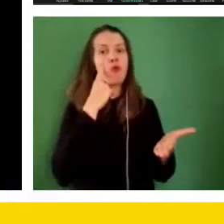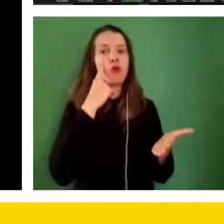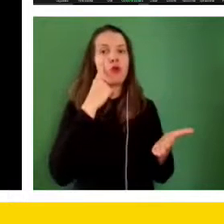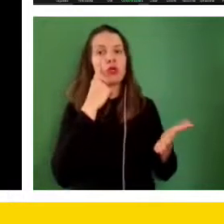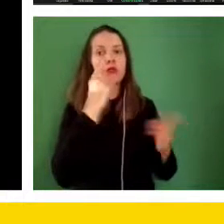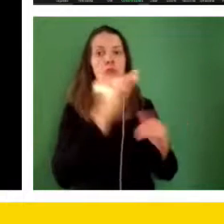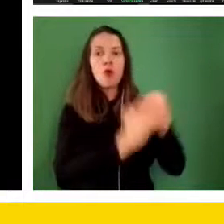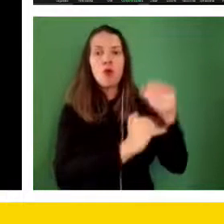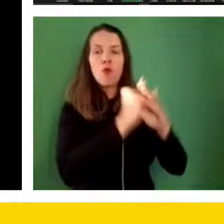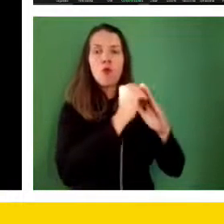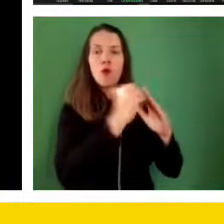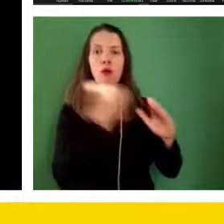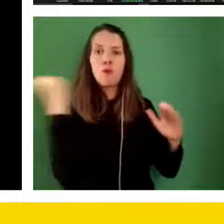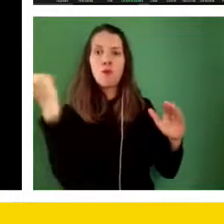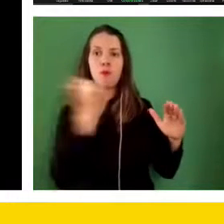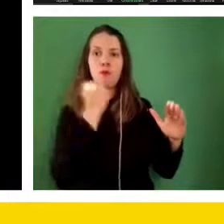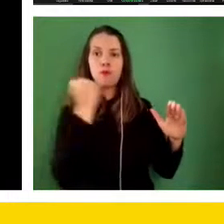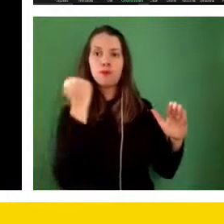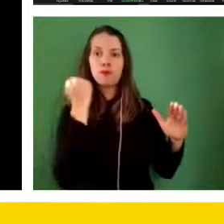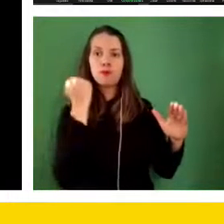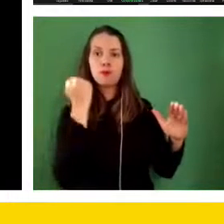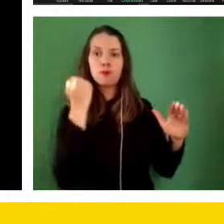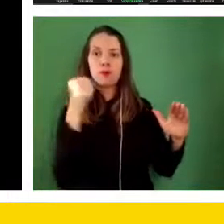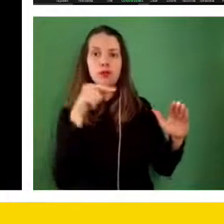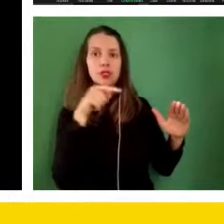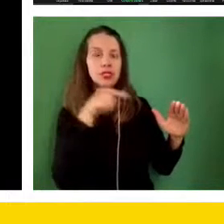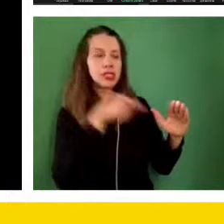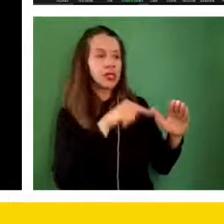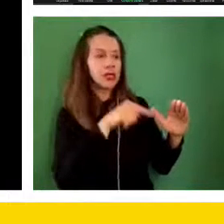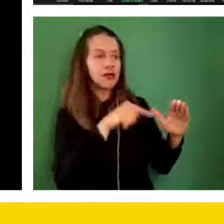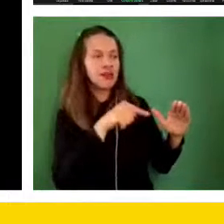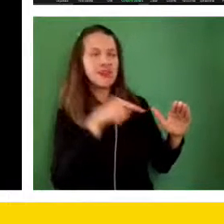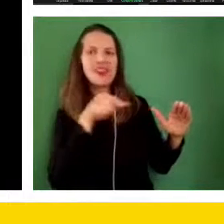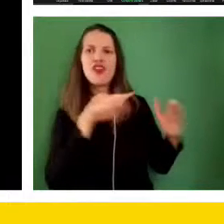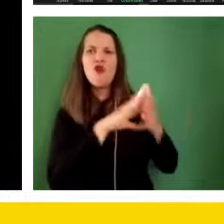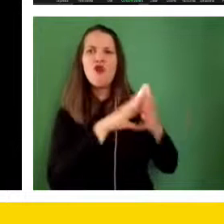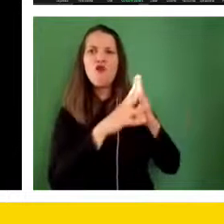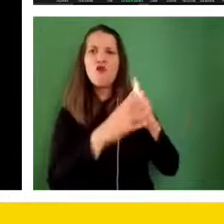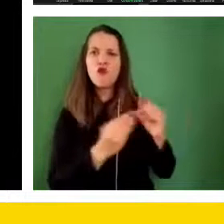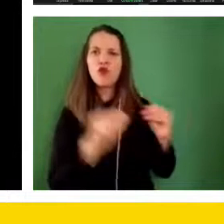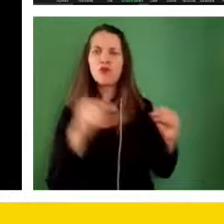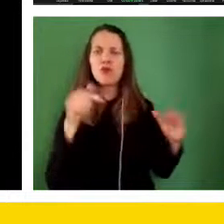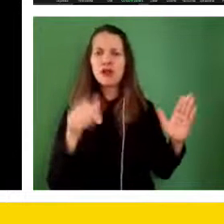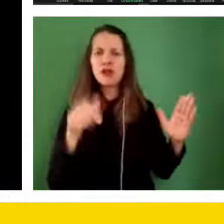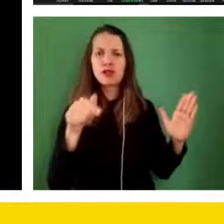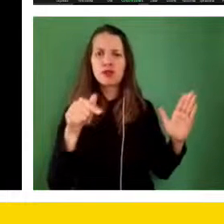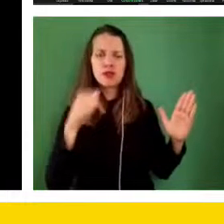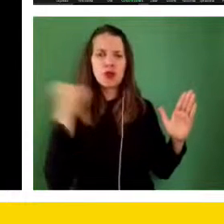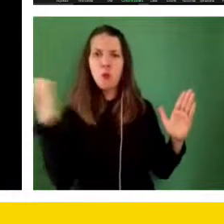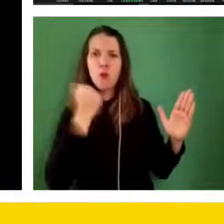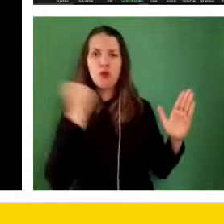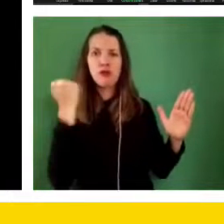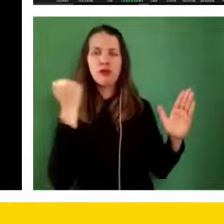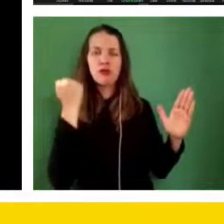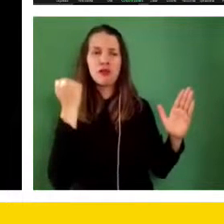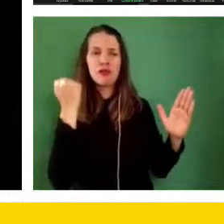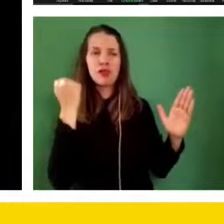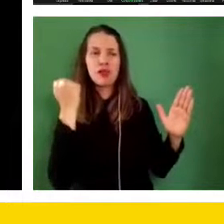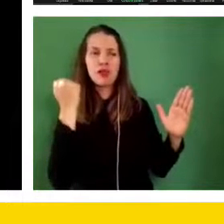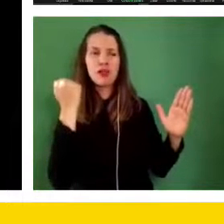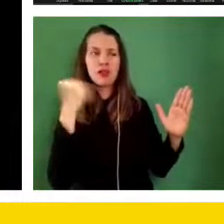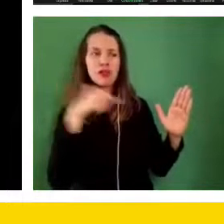hecho comienza a resultar insuficiente, lo hecho comienza a ser